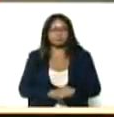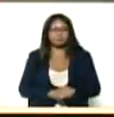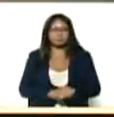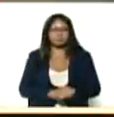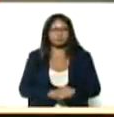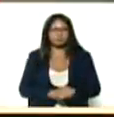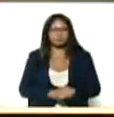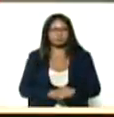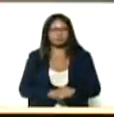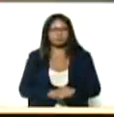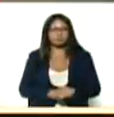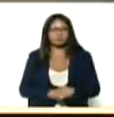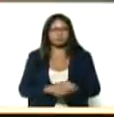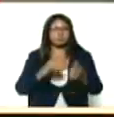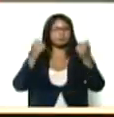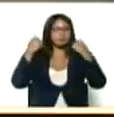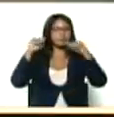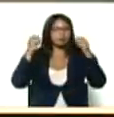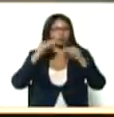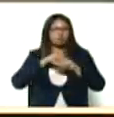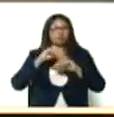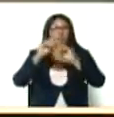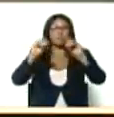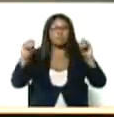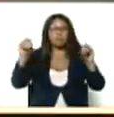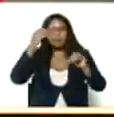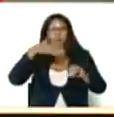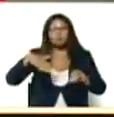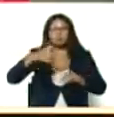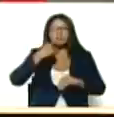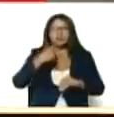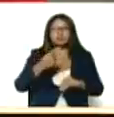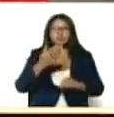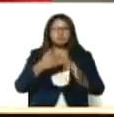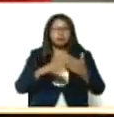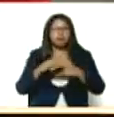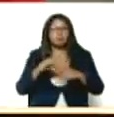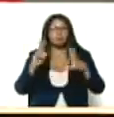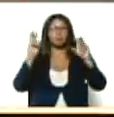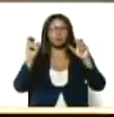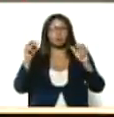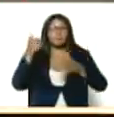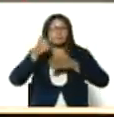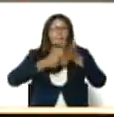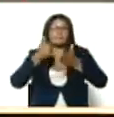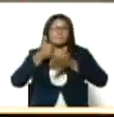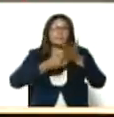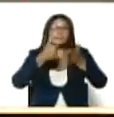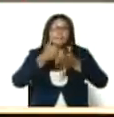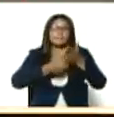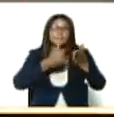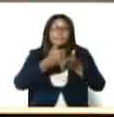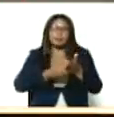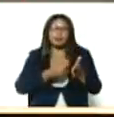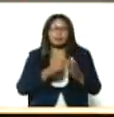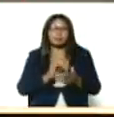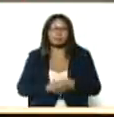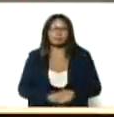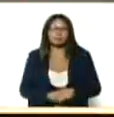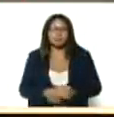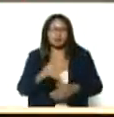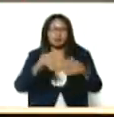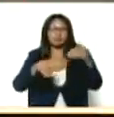preparándonos para convocar al pueblo y decirle, vamos a una nueva batalla electoral,